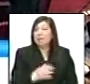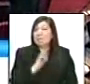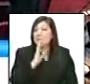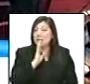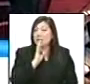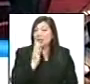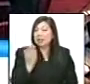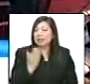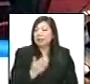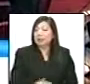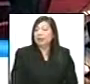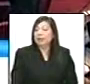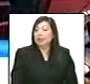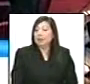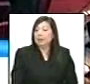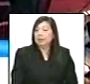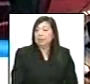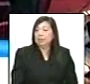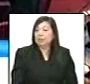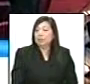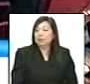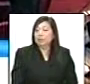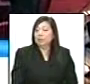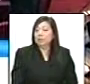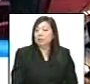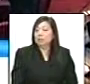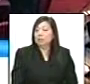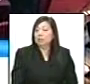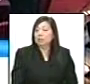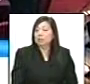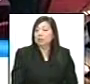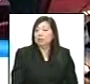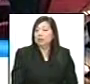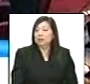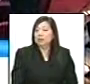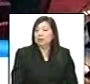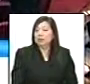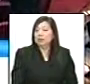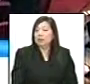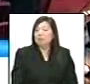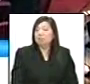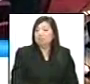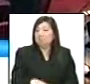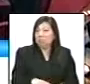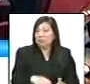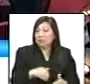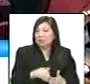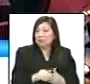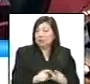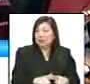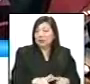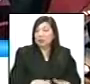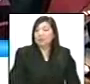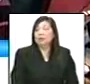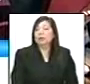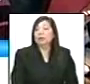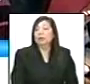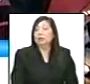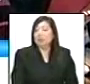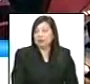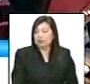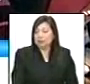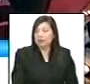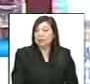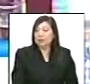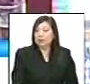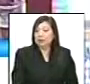dos criterios. Recojo el consenso, finalmente. El de población electoral y territorialidad. En un minuto va a estar